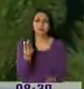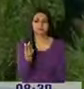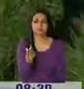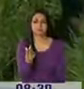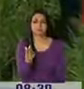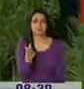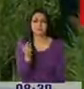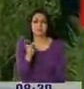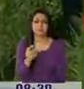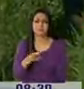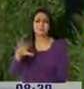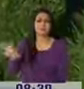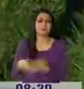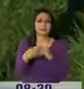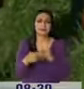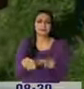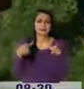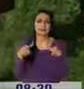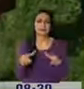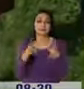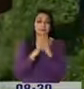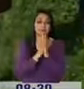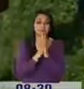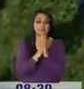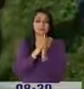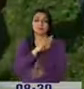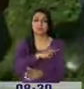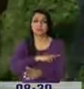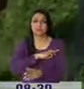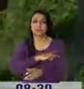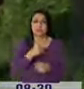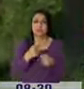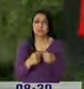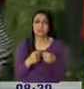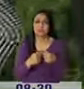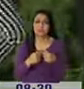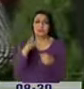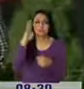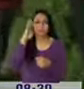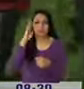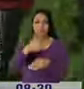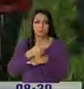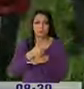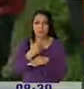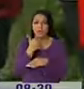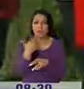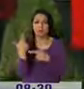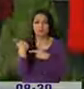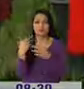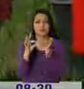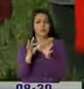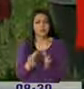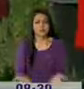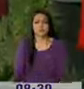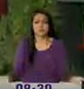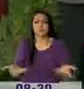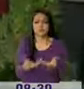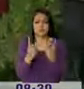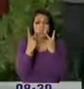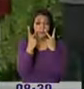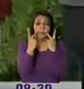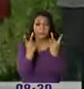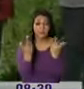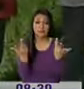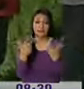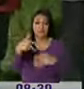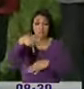falta más personal y pues claro, pedir al municipio, a los entes rectores, incluso del mantenimiento, pues que vean nosotros